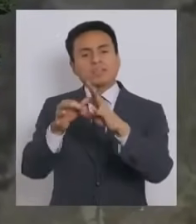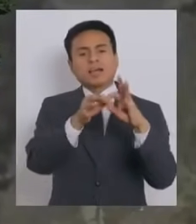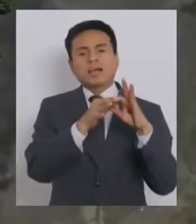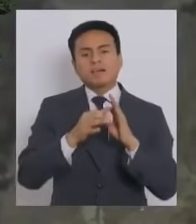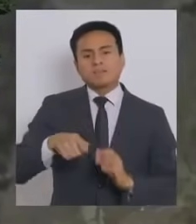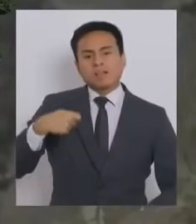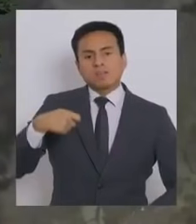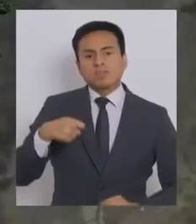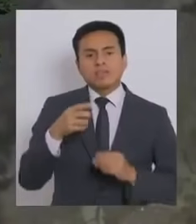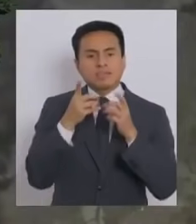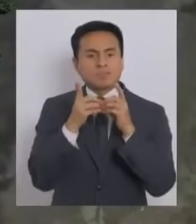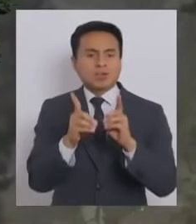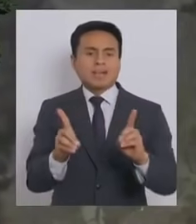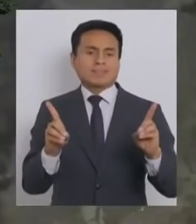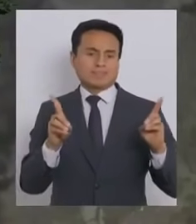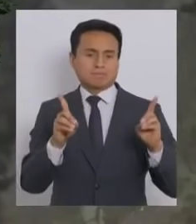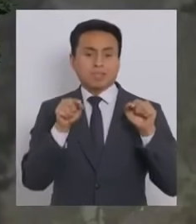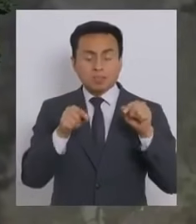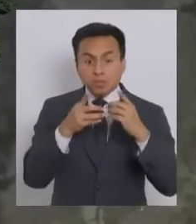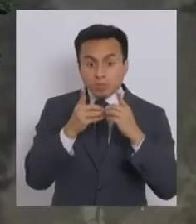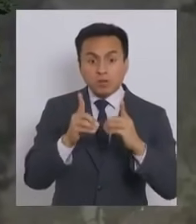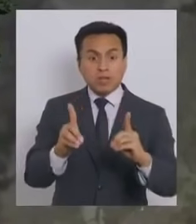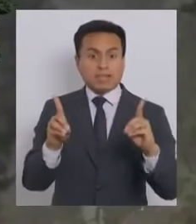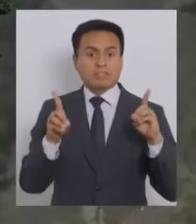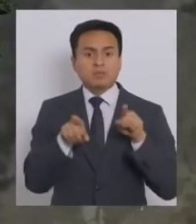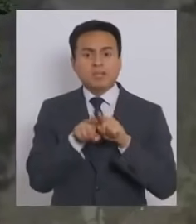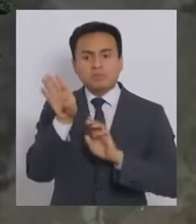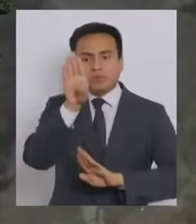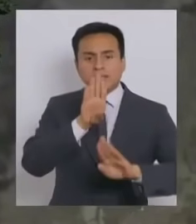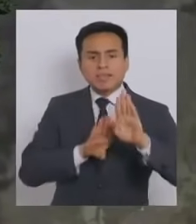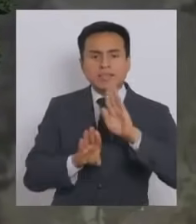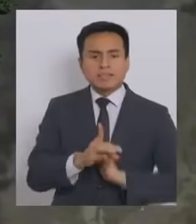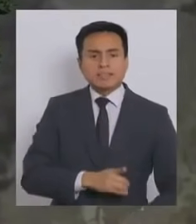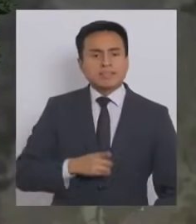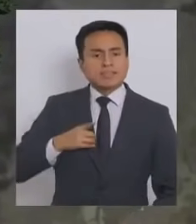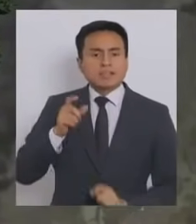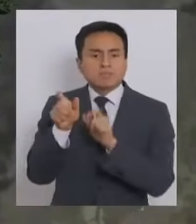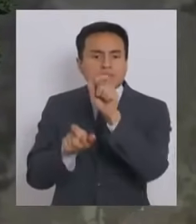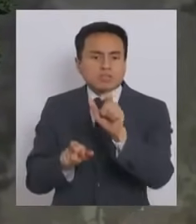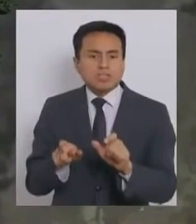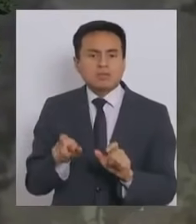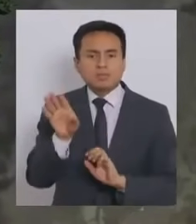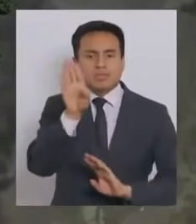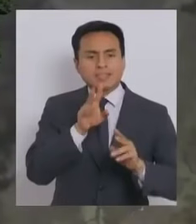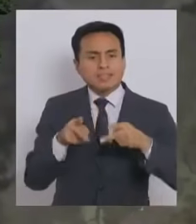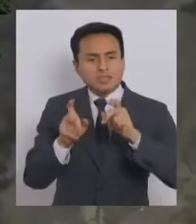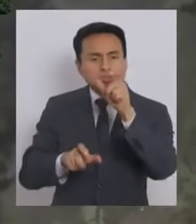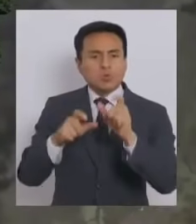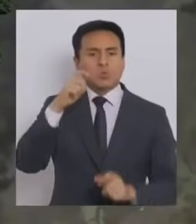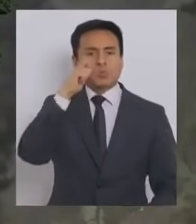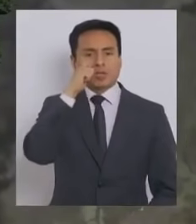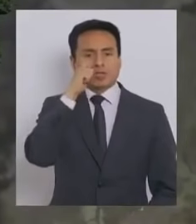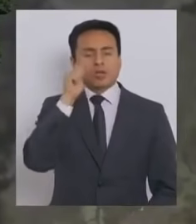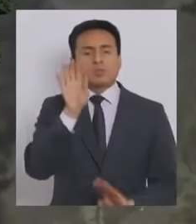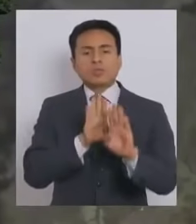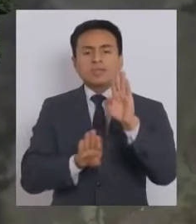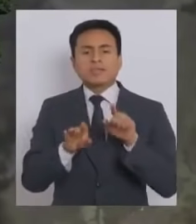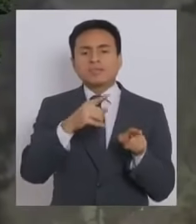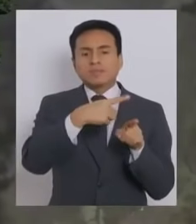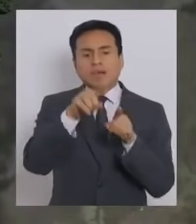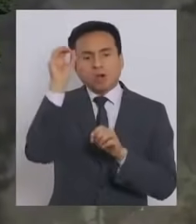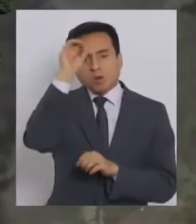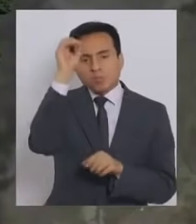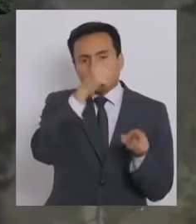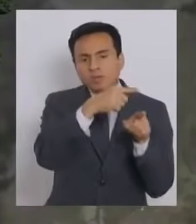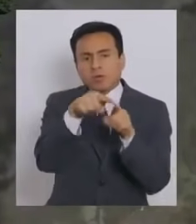valor de la democracia, porque es la democracia la que protege la dignidad de las personas, la que protege los derechos humanos, la que protege la diversidad de